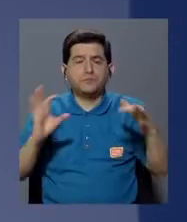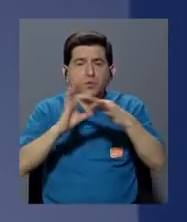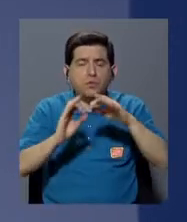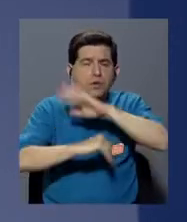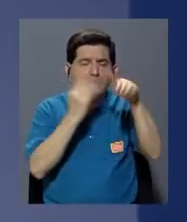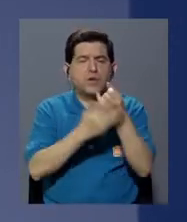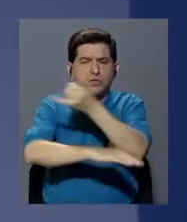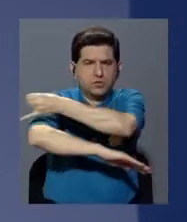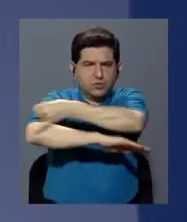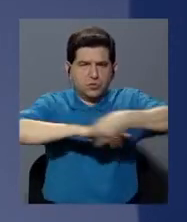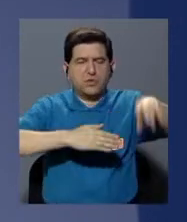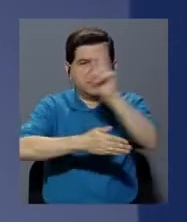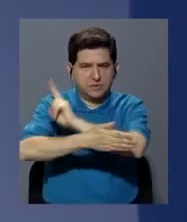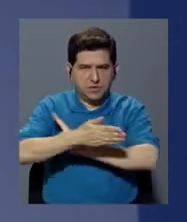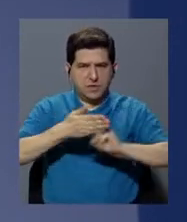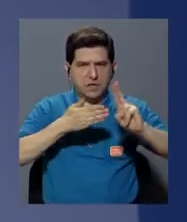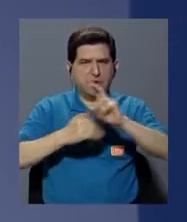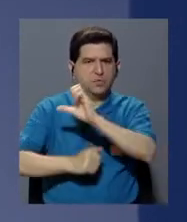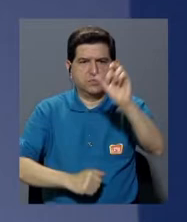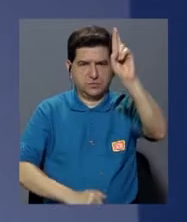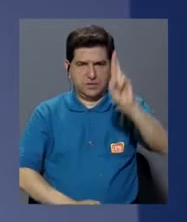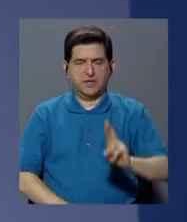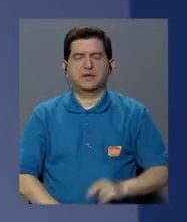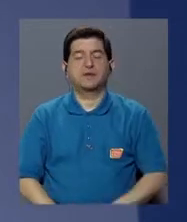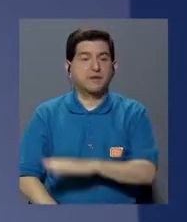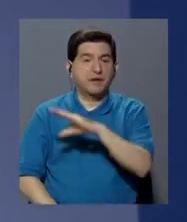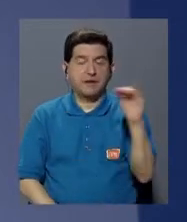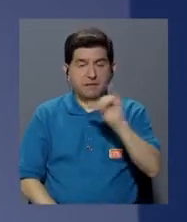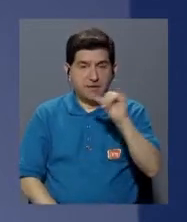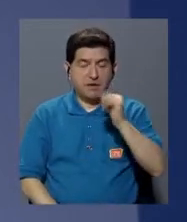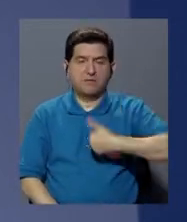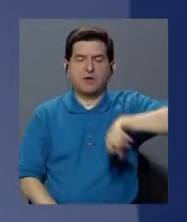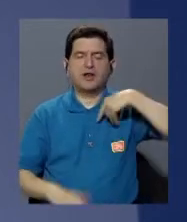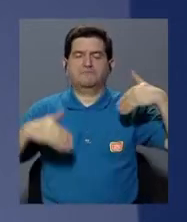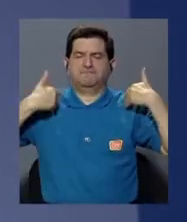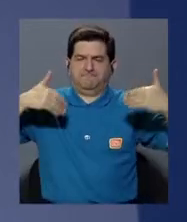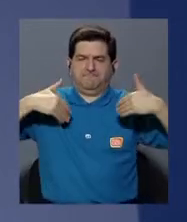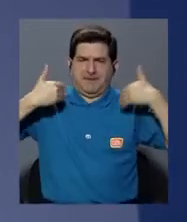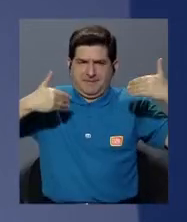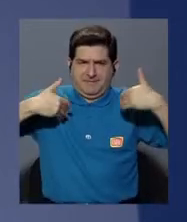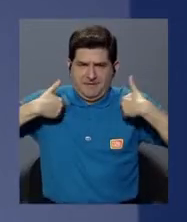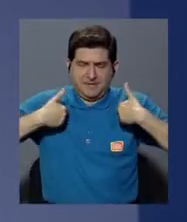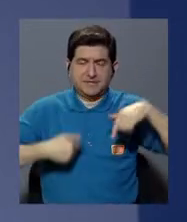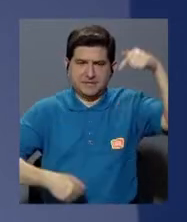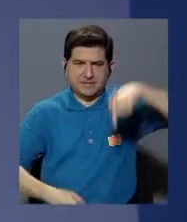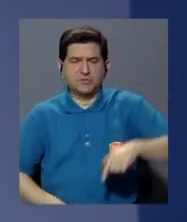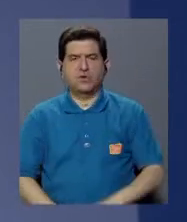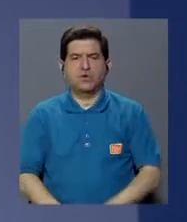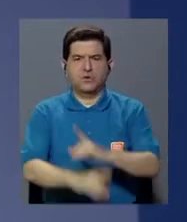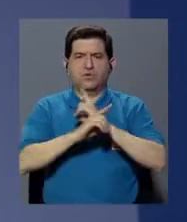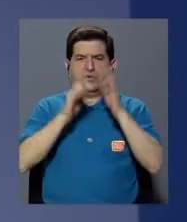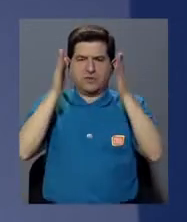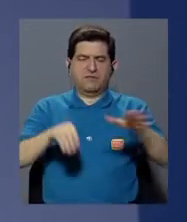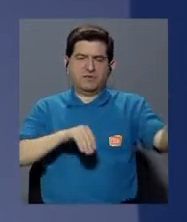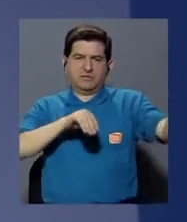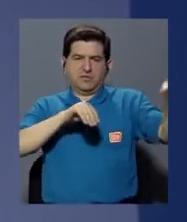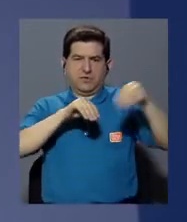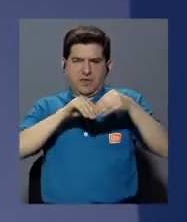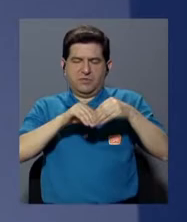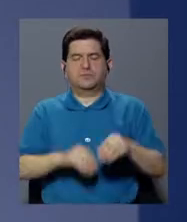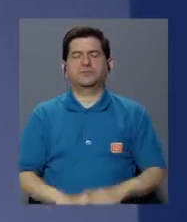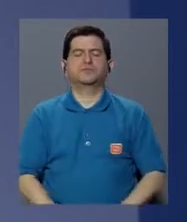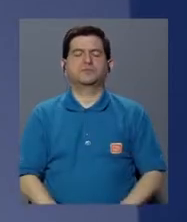las ingenierías de esta Universidad de Costa Rica. Y también estamos muy contentos de tener hoy al defensor adjunto con